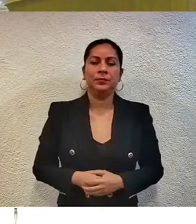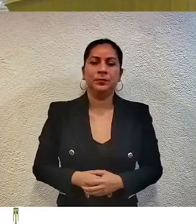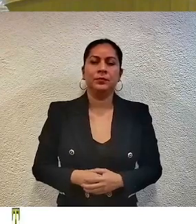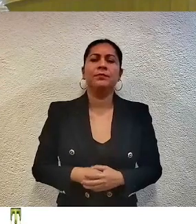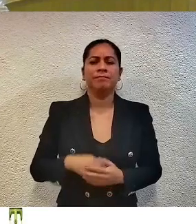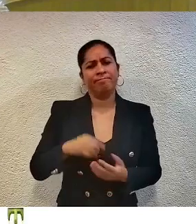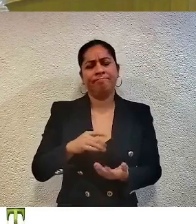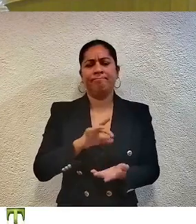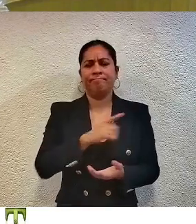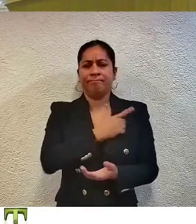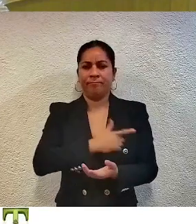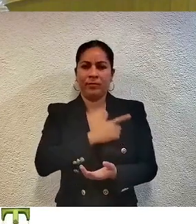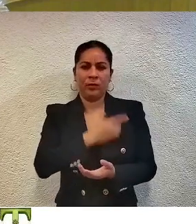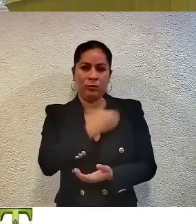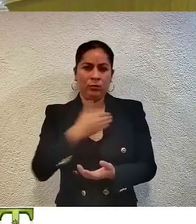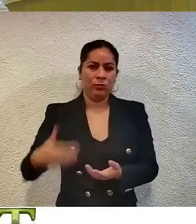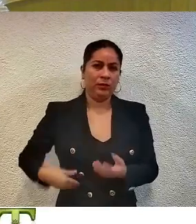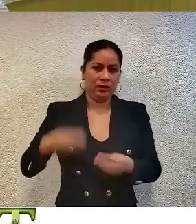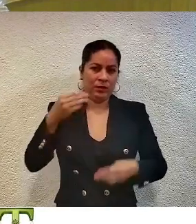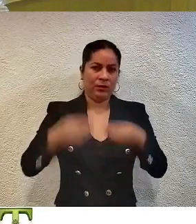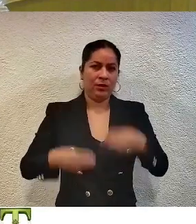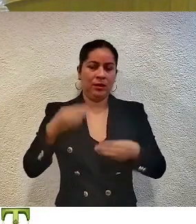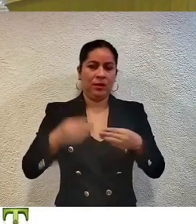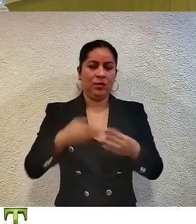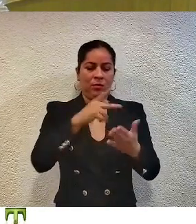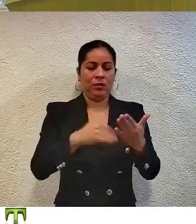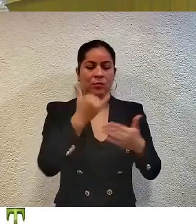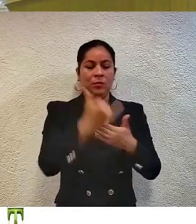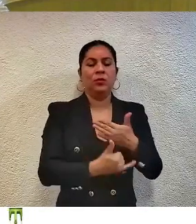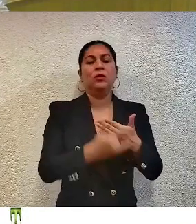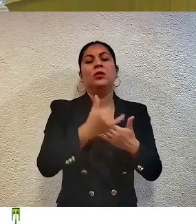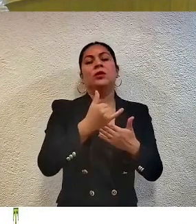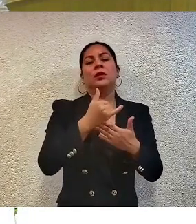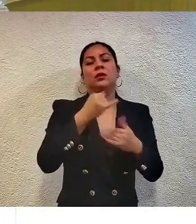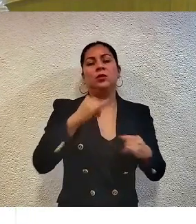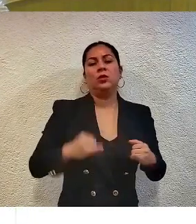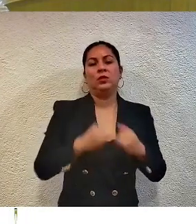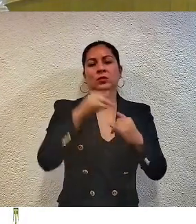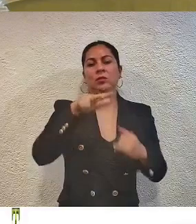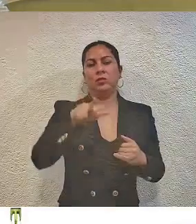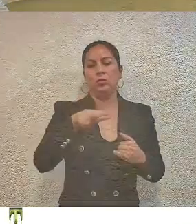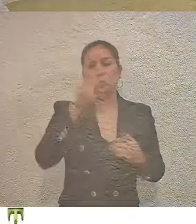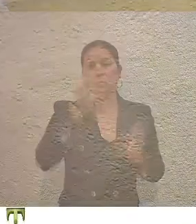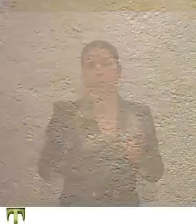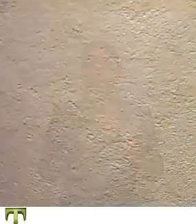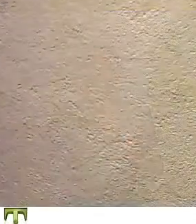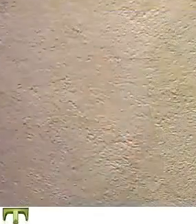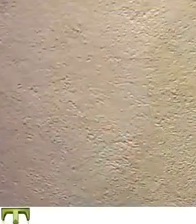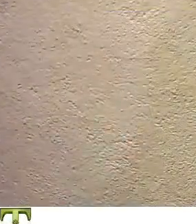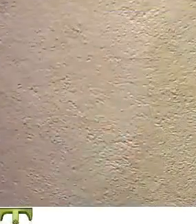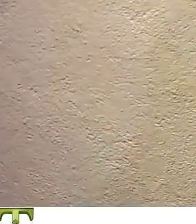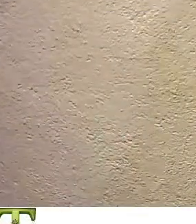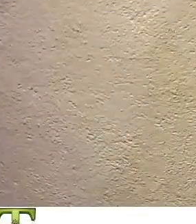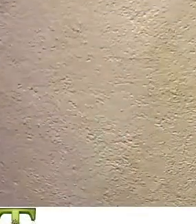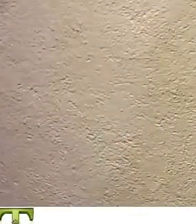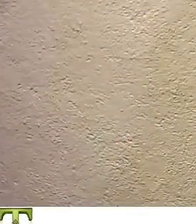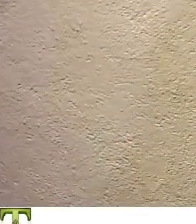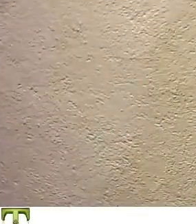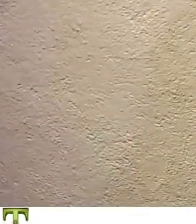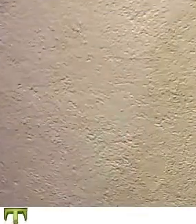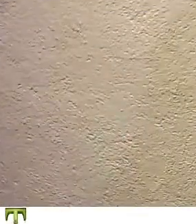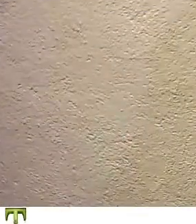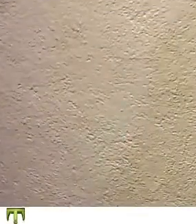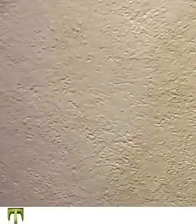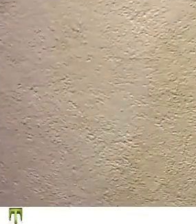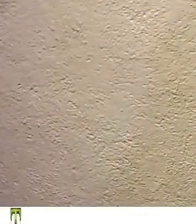Con su autorización, magistrada, presidenta, doy cuenta con el proyecto del audio convenio de instituto 18 del 2023, promovido por